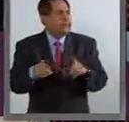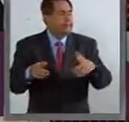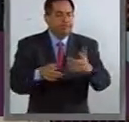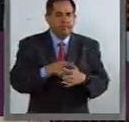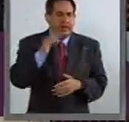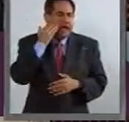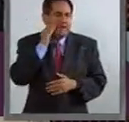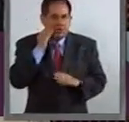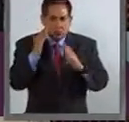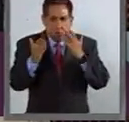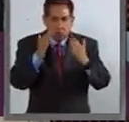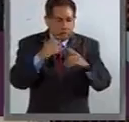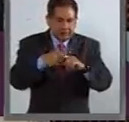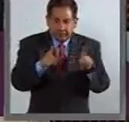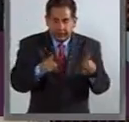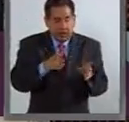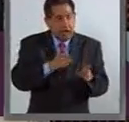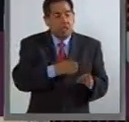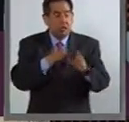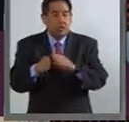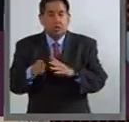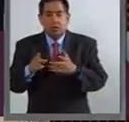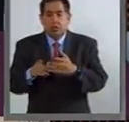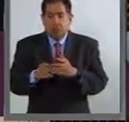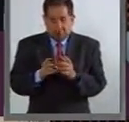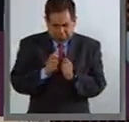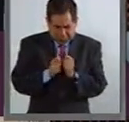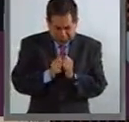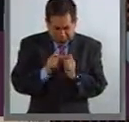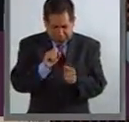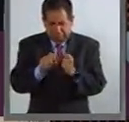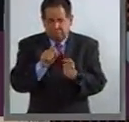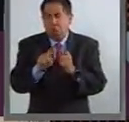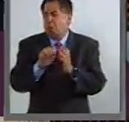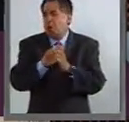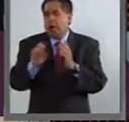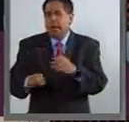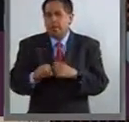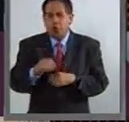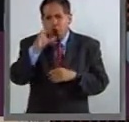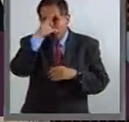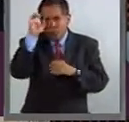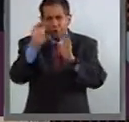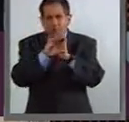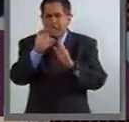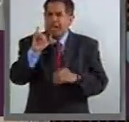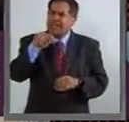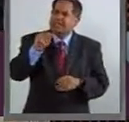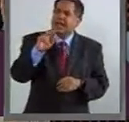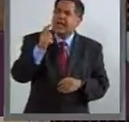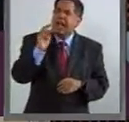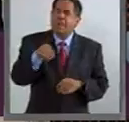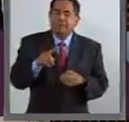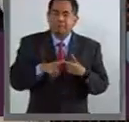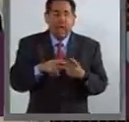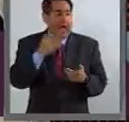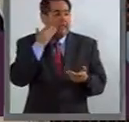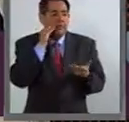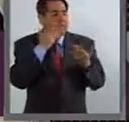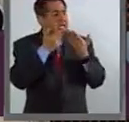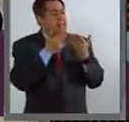utilizando Facebook a que estés utilizando una red social como Instagram. Facebook es mucho más